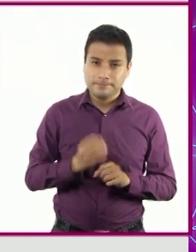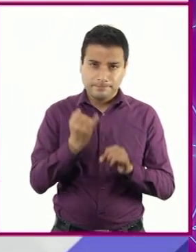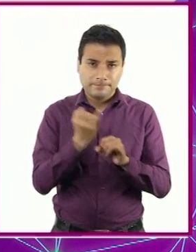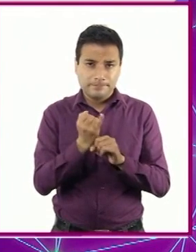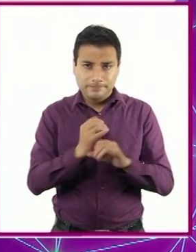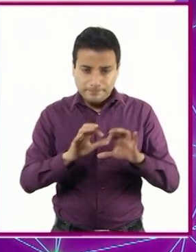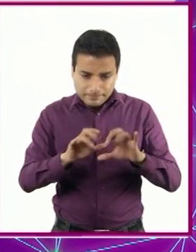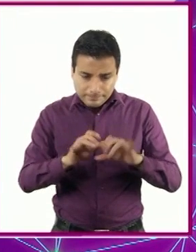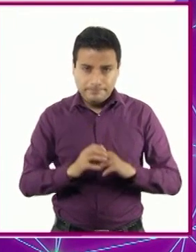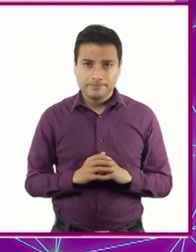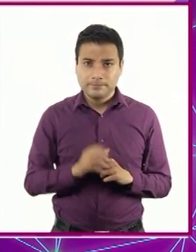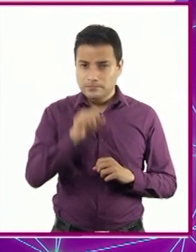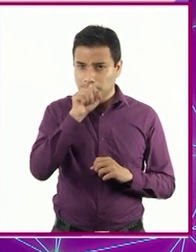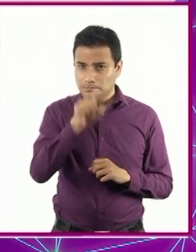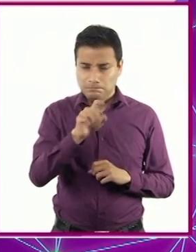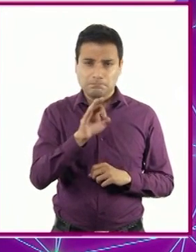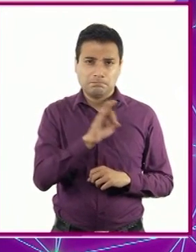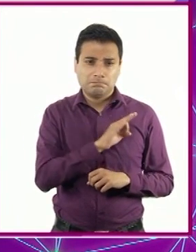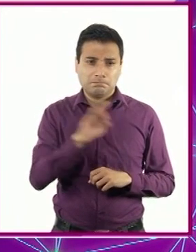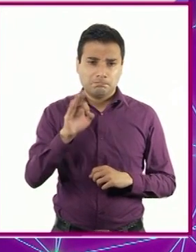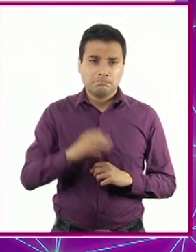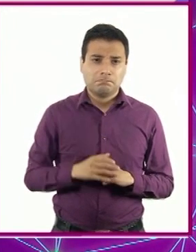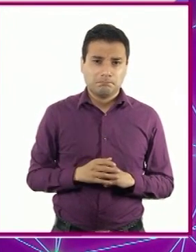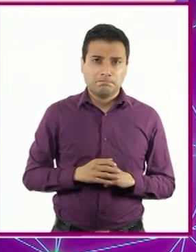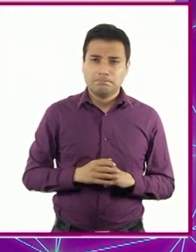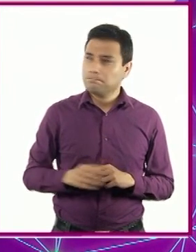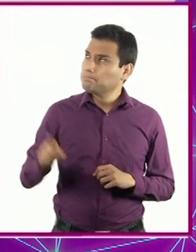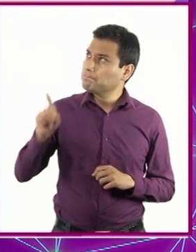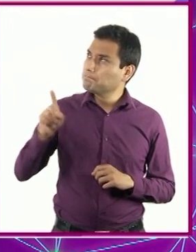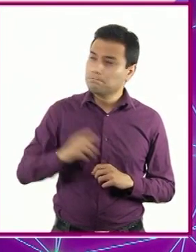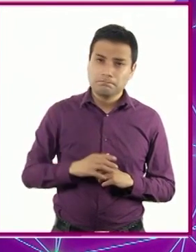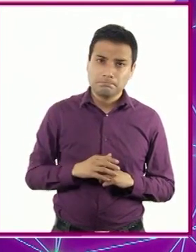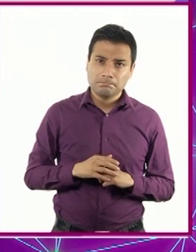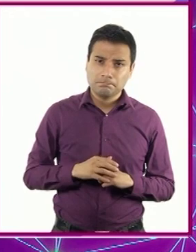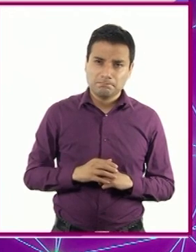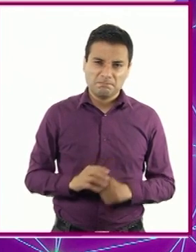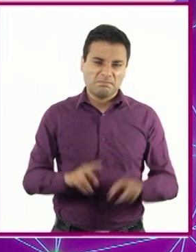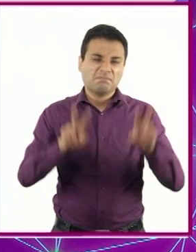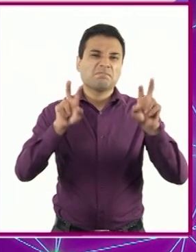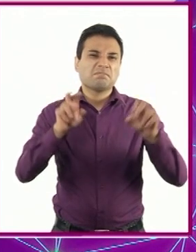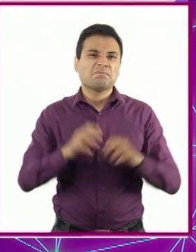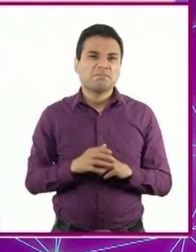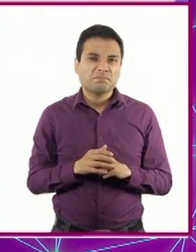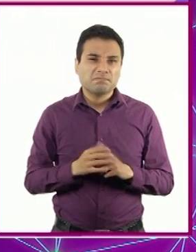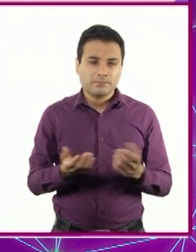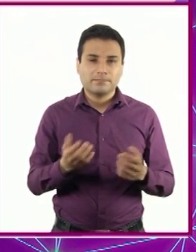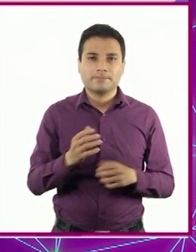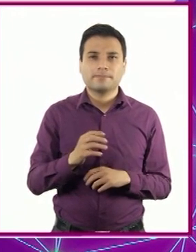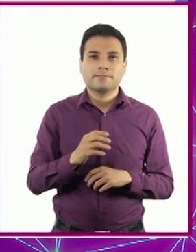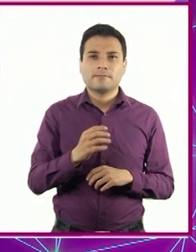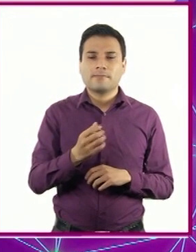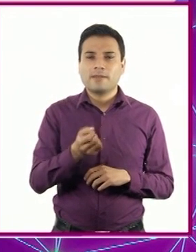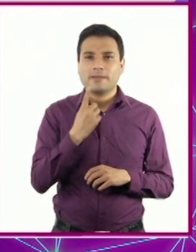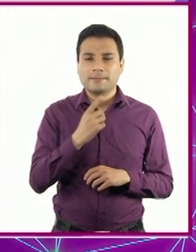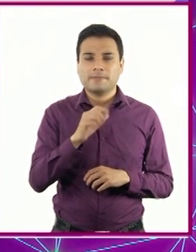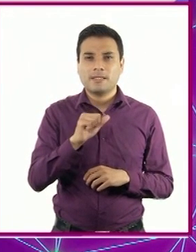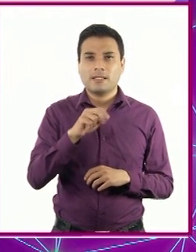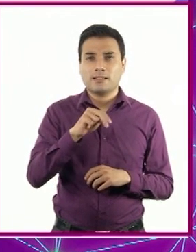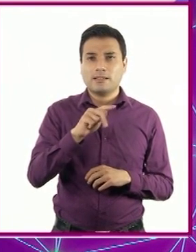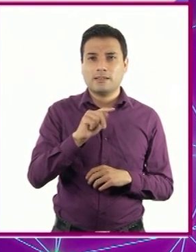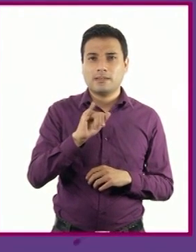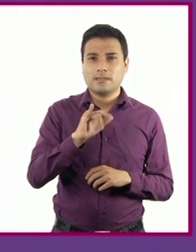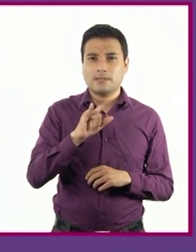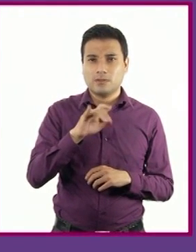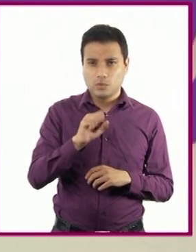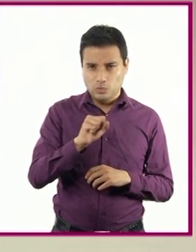pantalla. También pueden complementar con el documento sobre riesgo del abuso de antiácidos en la dirección electrónica que aparece